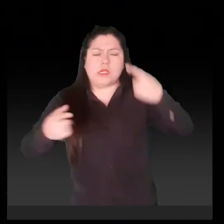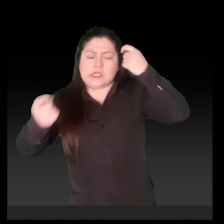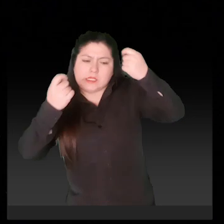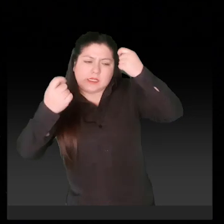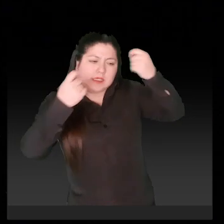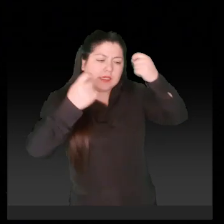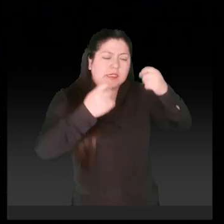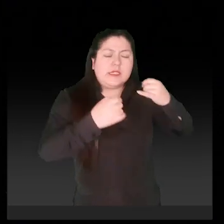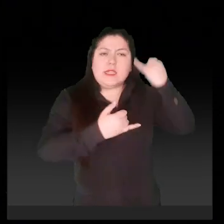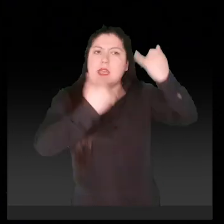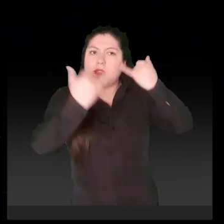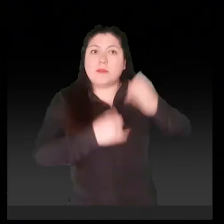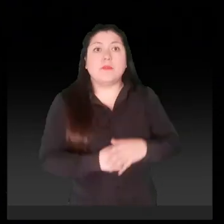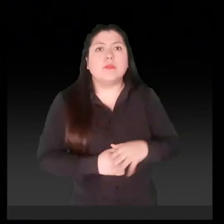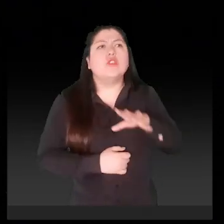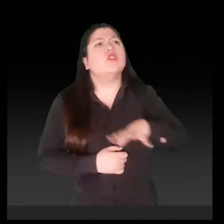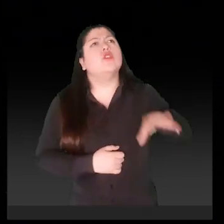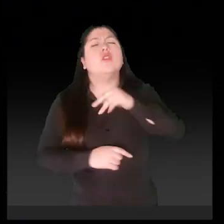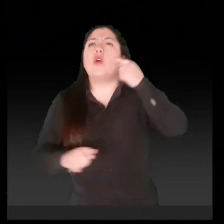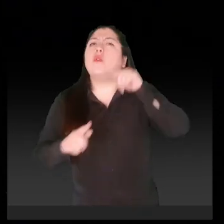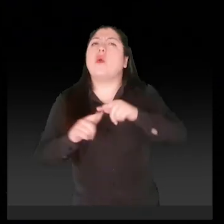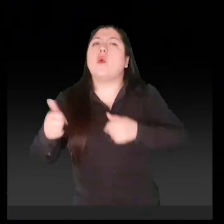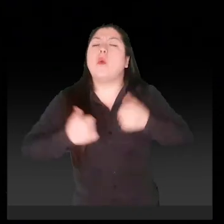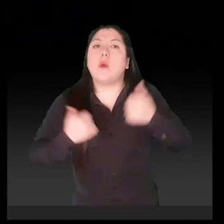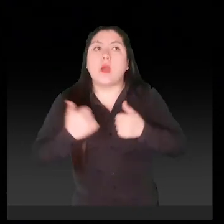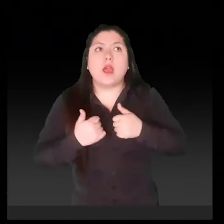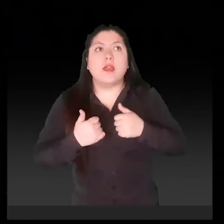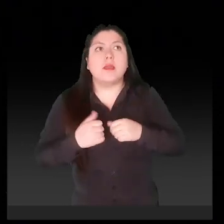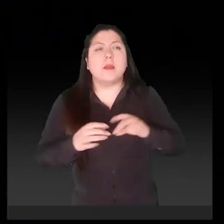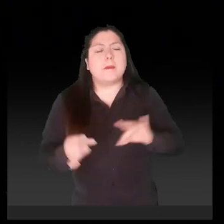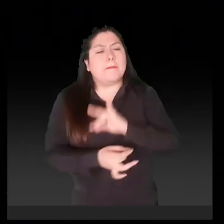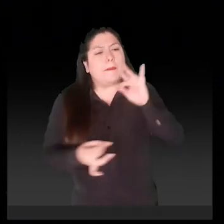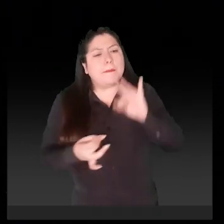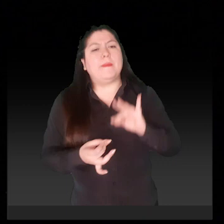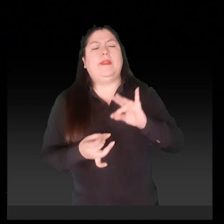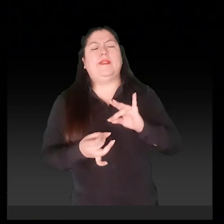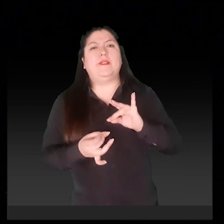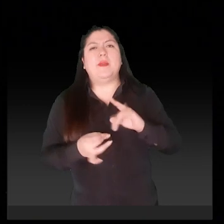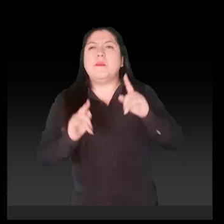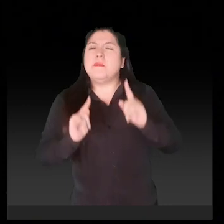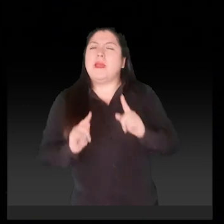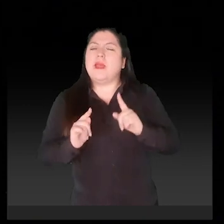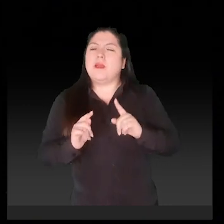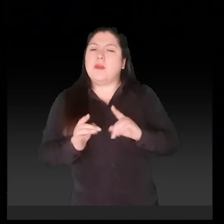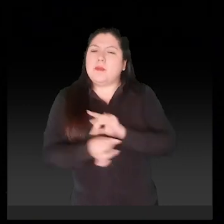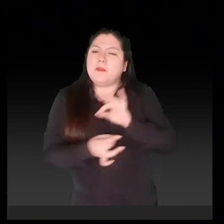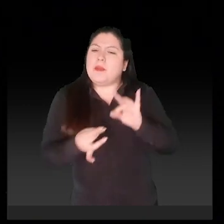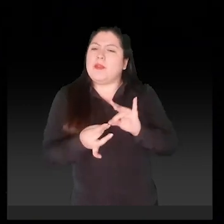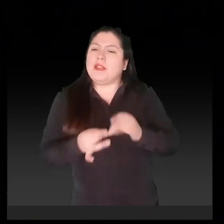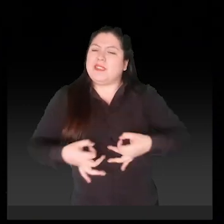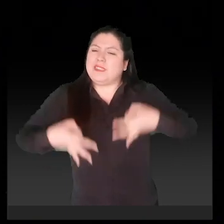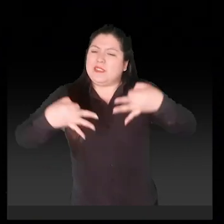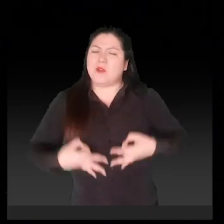inventando. ¿Qué buscábamos nosotros? Buscar la perfección en materia de identidad, pero sobre todo seguridad de datos. Y es así como en